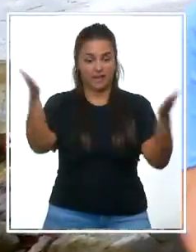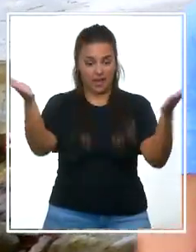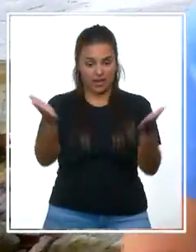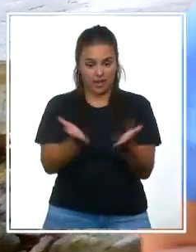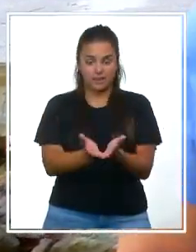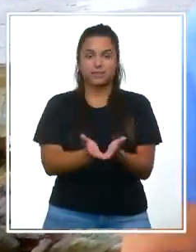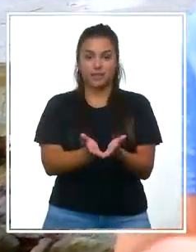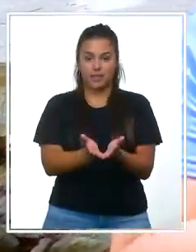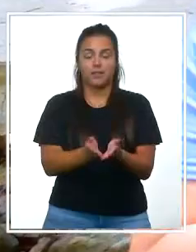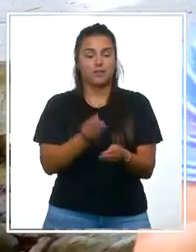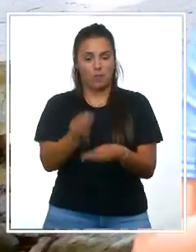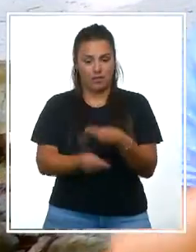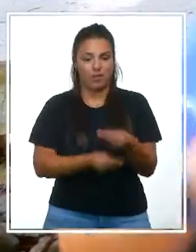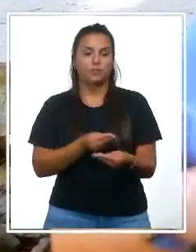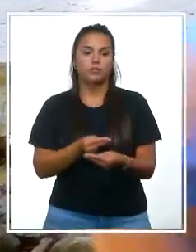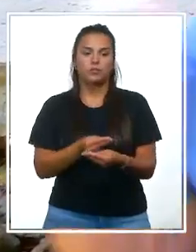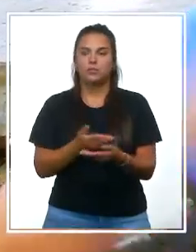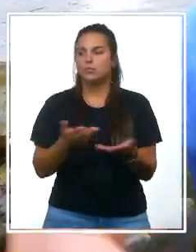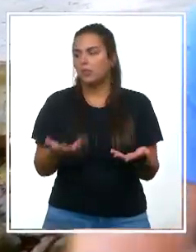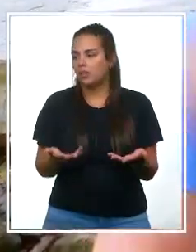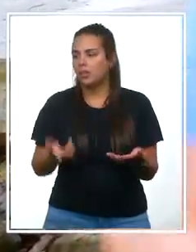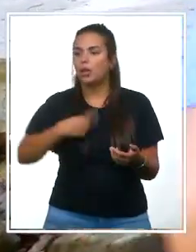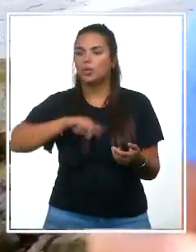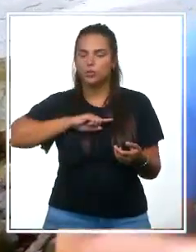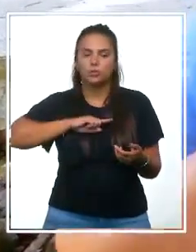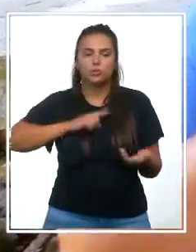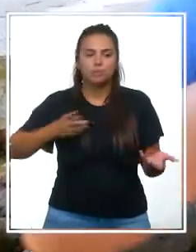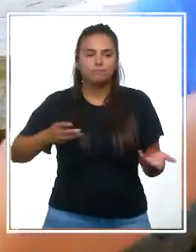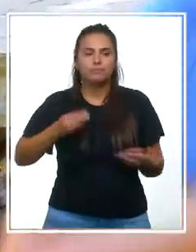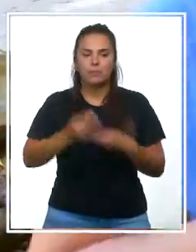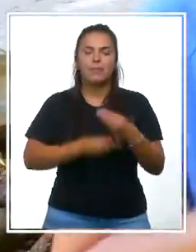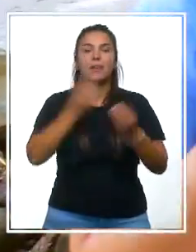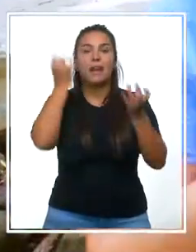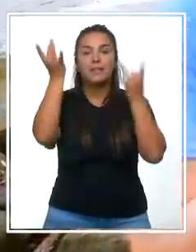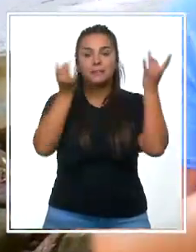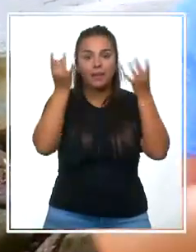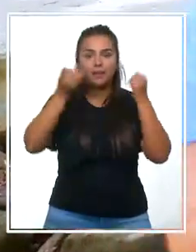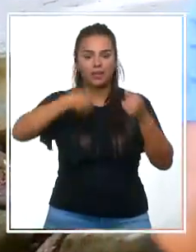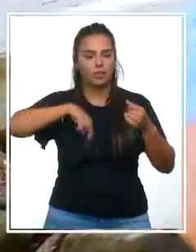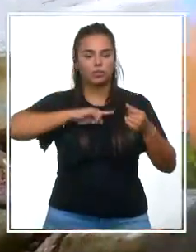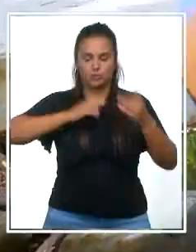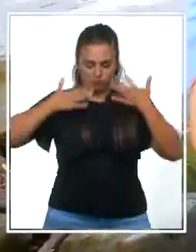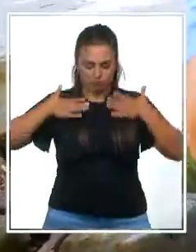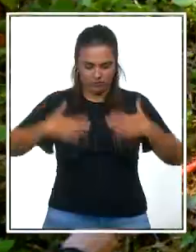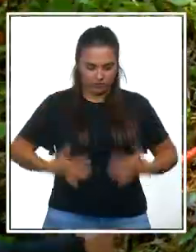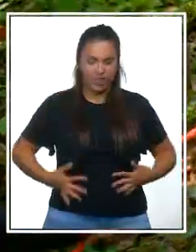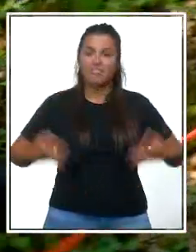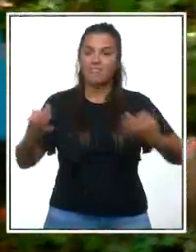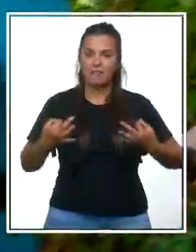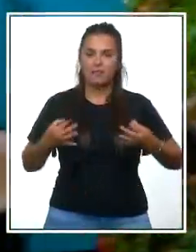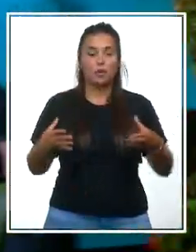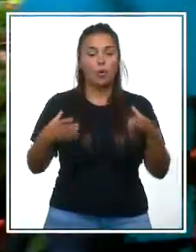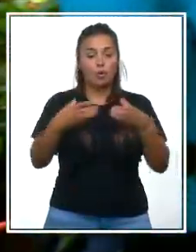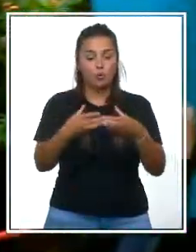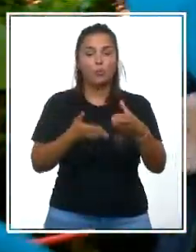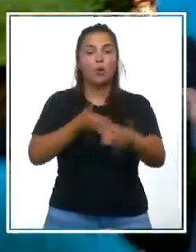Jerte, en el Valle del Jerte, pues vamos a hacer pues una actividad en la que nos tenemos que poner el neopreno. Vamos en